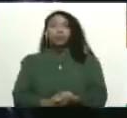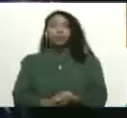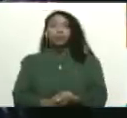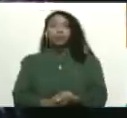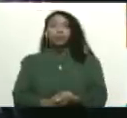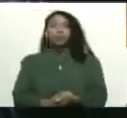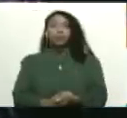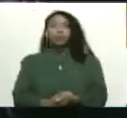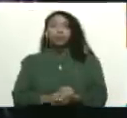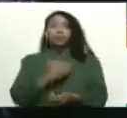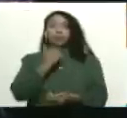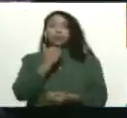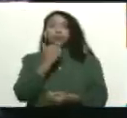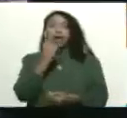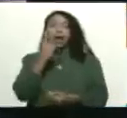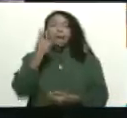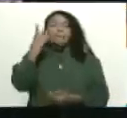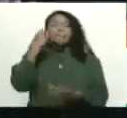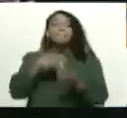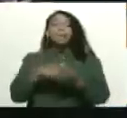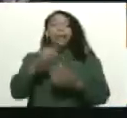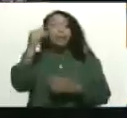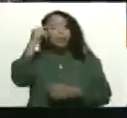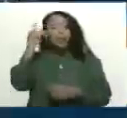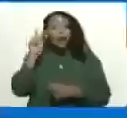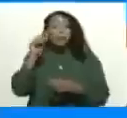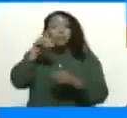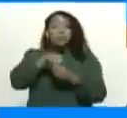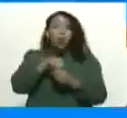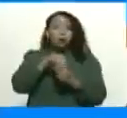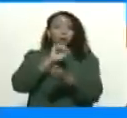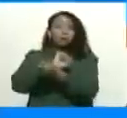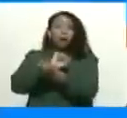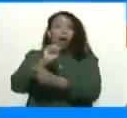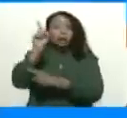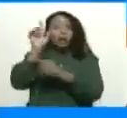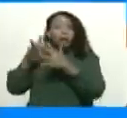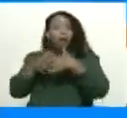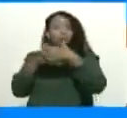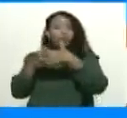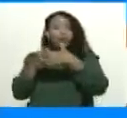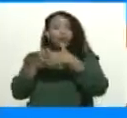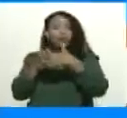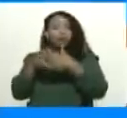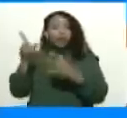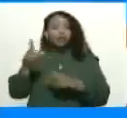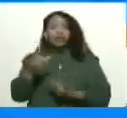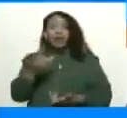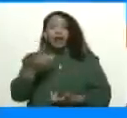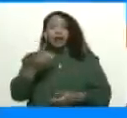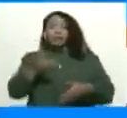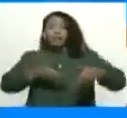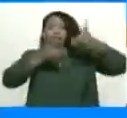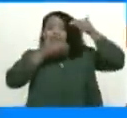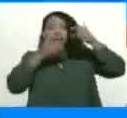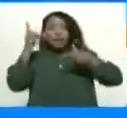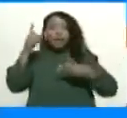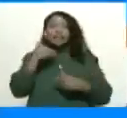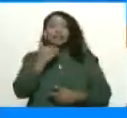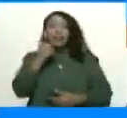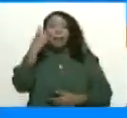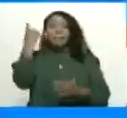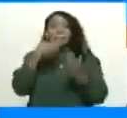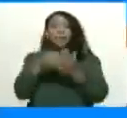casi cumple 1000 días de este injusto e inhumano secuestro, ya van casi 1000 días.